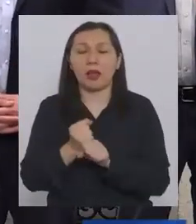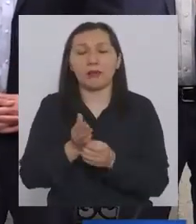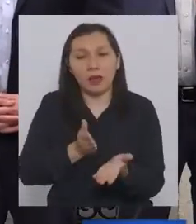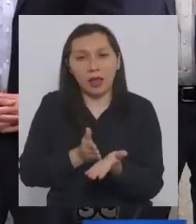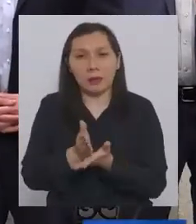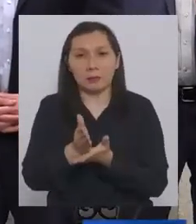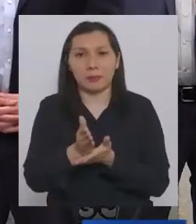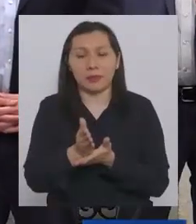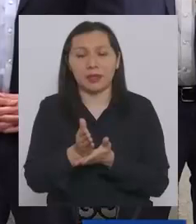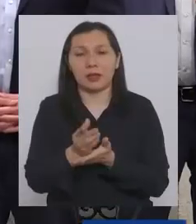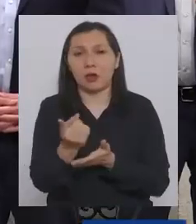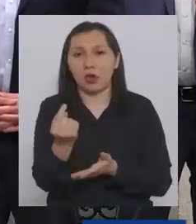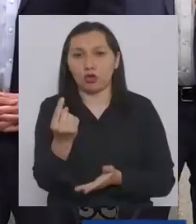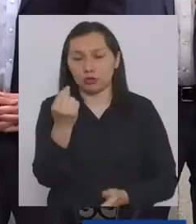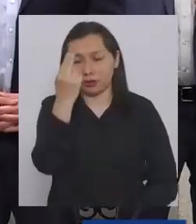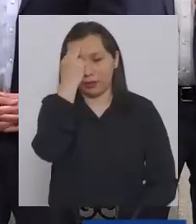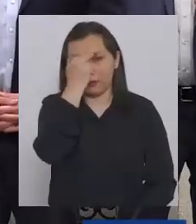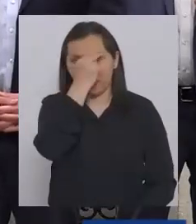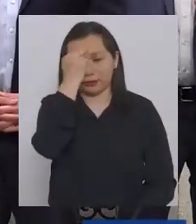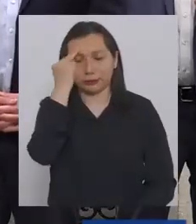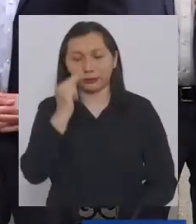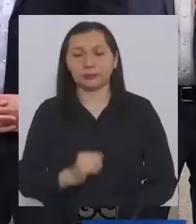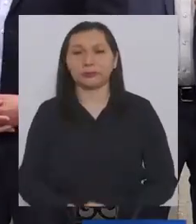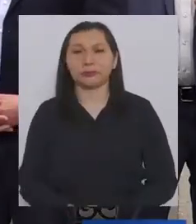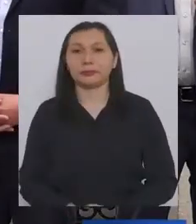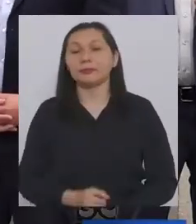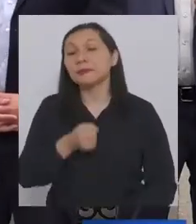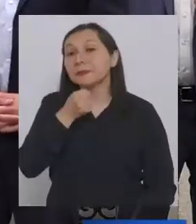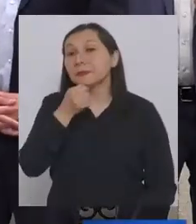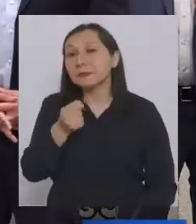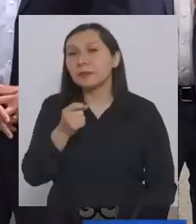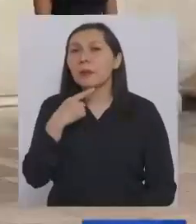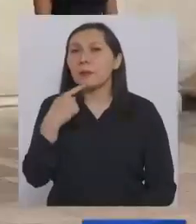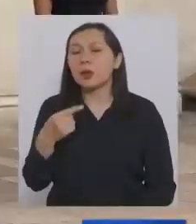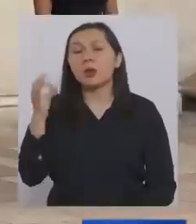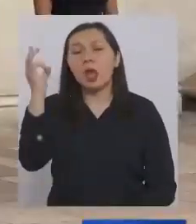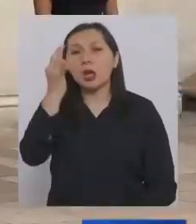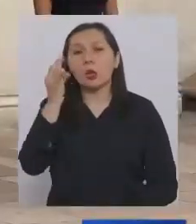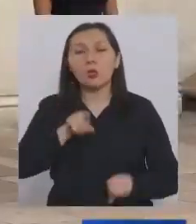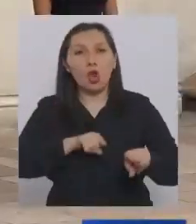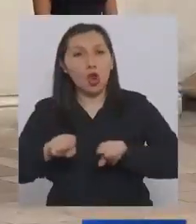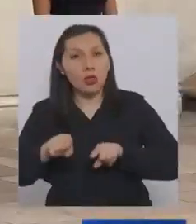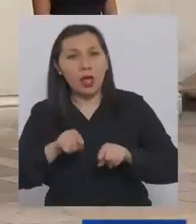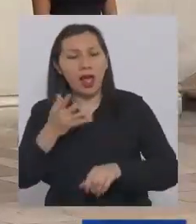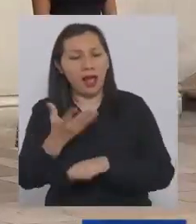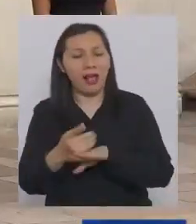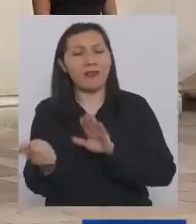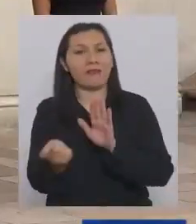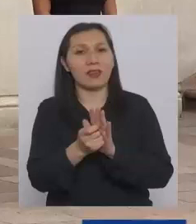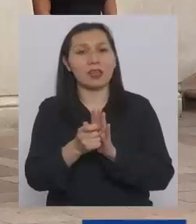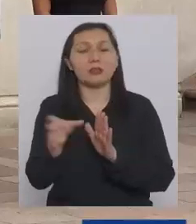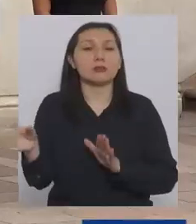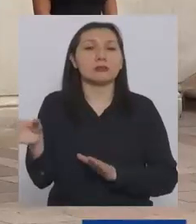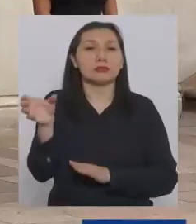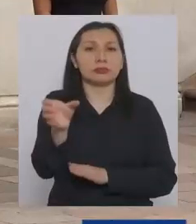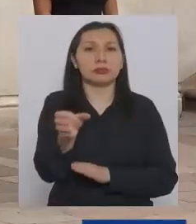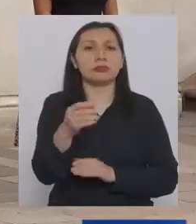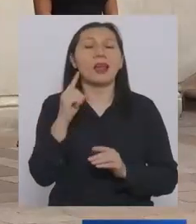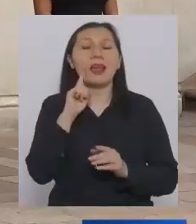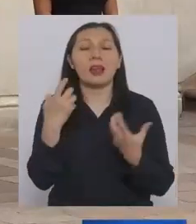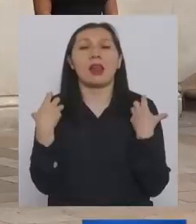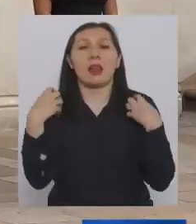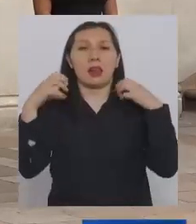a partir del 11 de marzo. Ministra, y a propósito de las reuniones de coordinación, ¿hay fecha para la designación, por ejemplo, de los